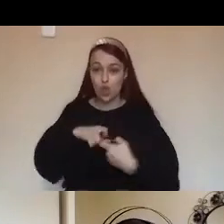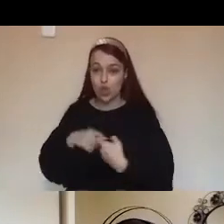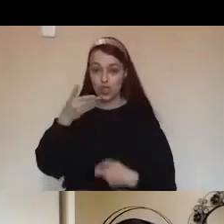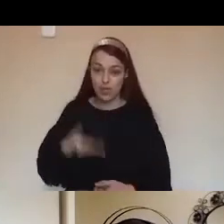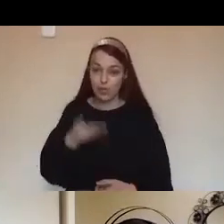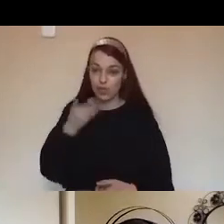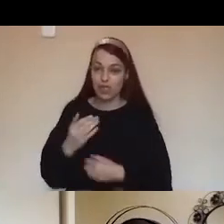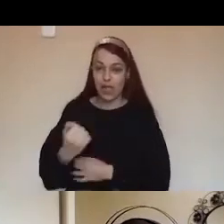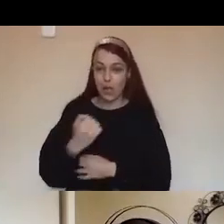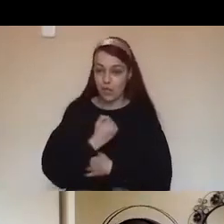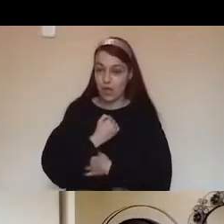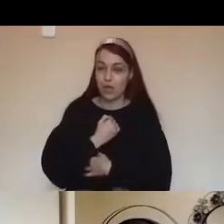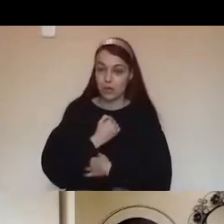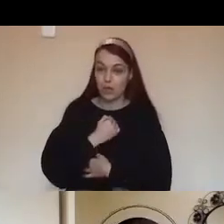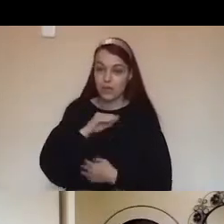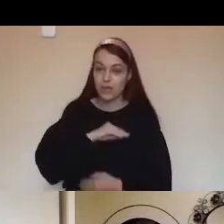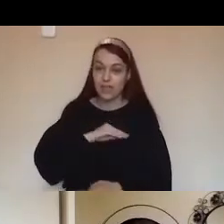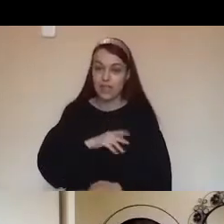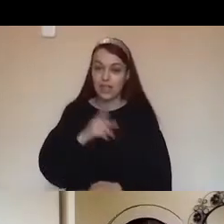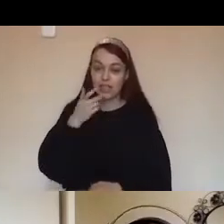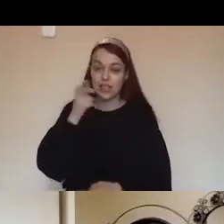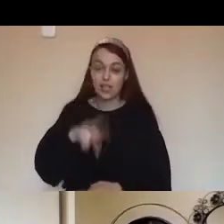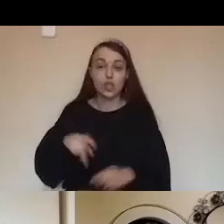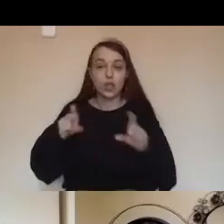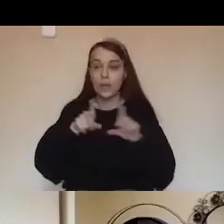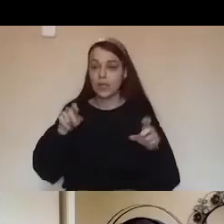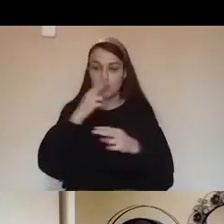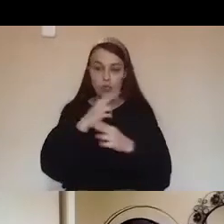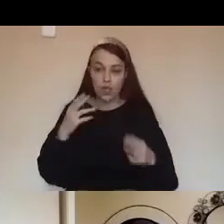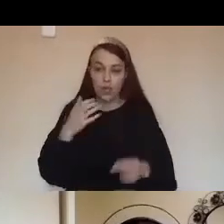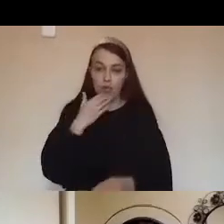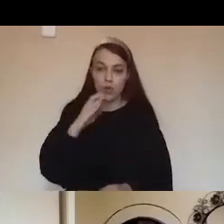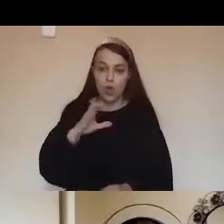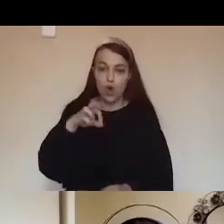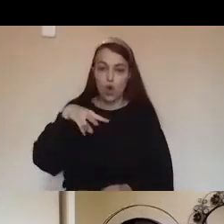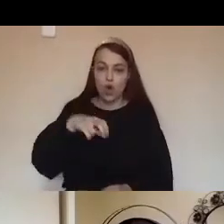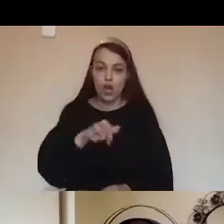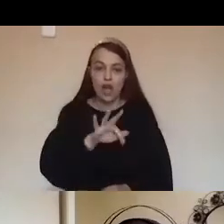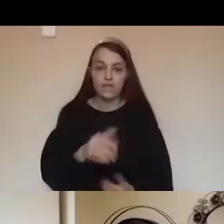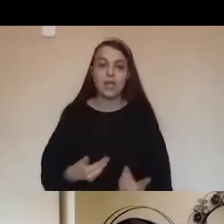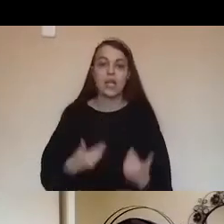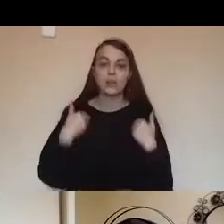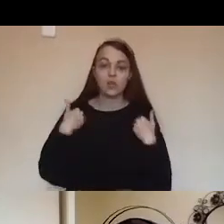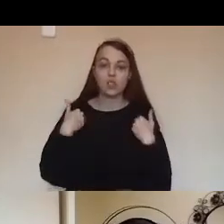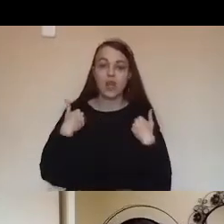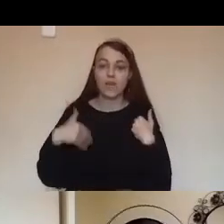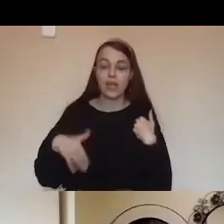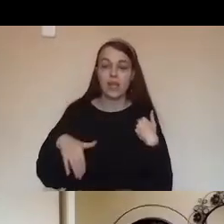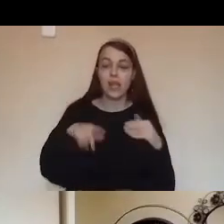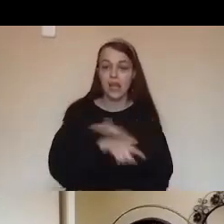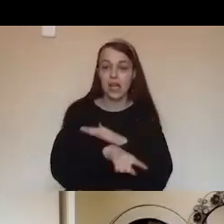apoyado mucho en esto, son entidades públicas, por ejemplo CONAF, que son los que administran el área protegida,